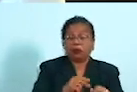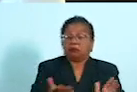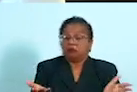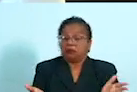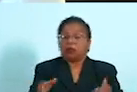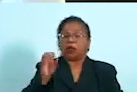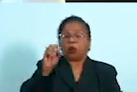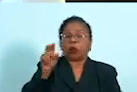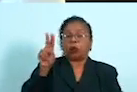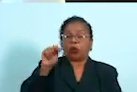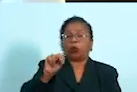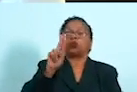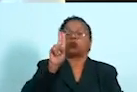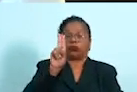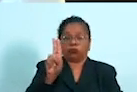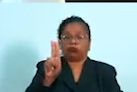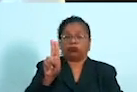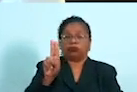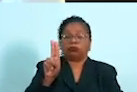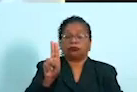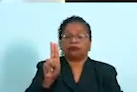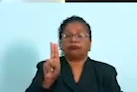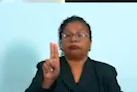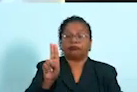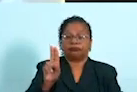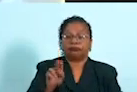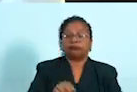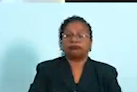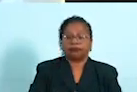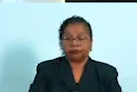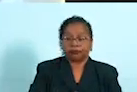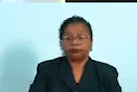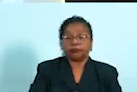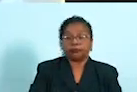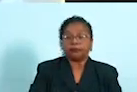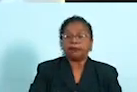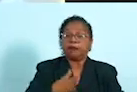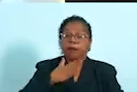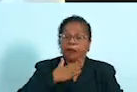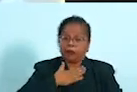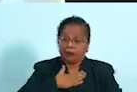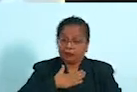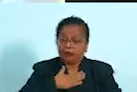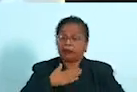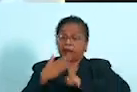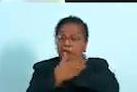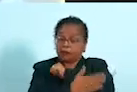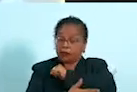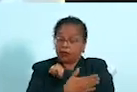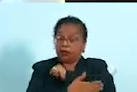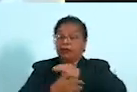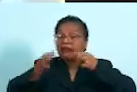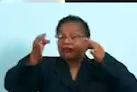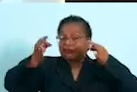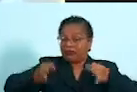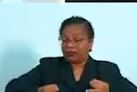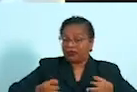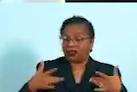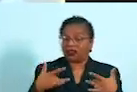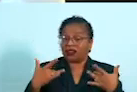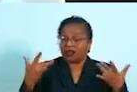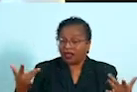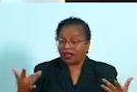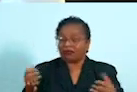voy a informarles hoy que mi país ha decidido proveer tropas de